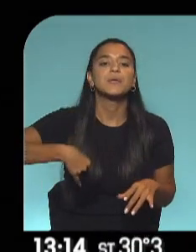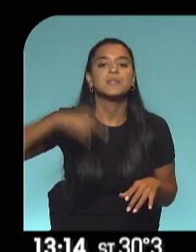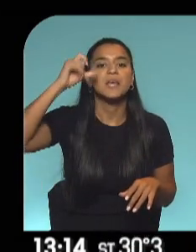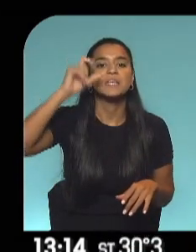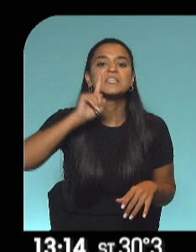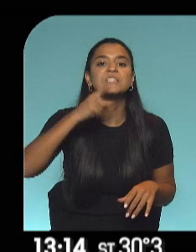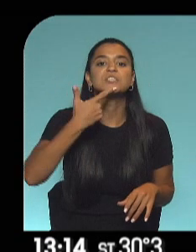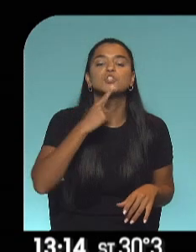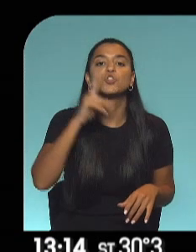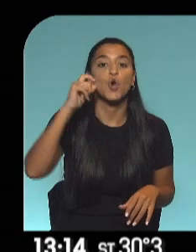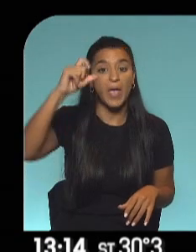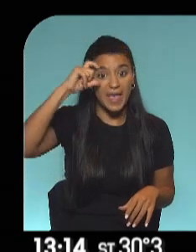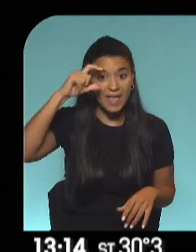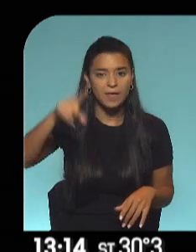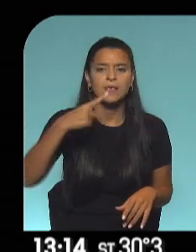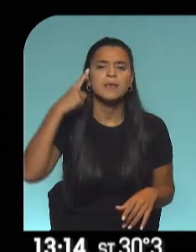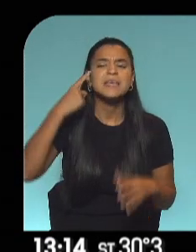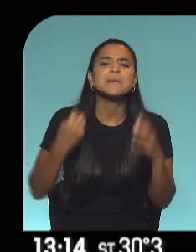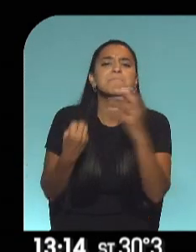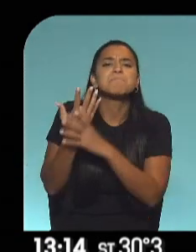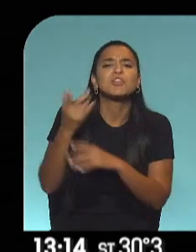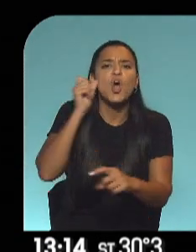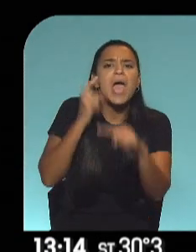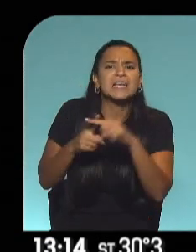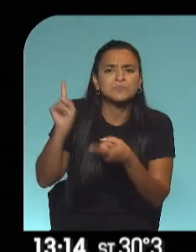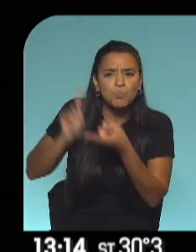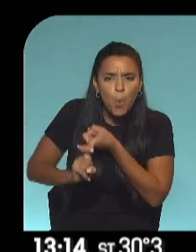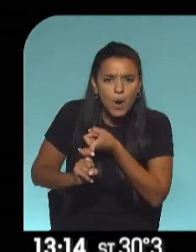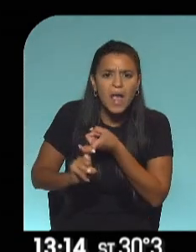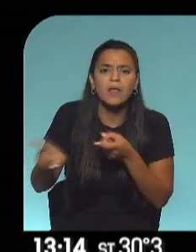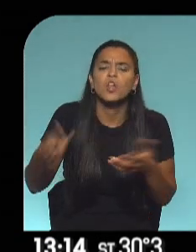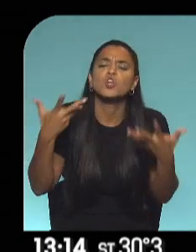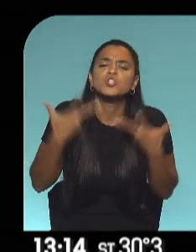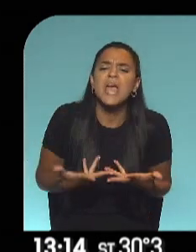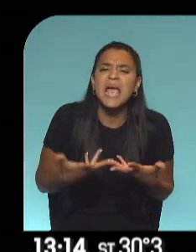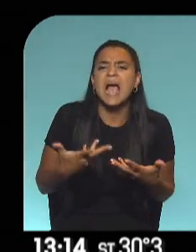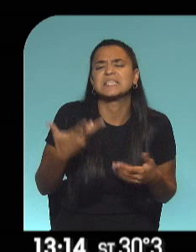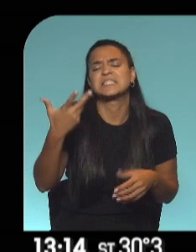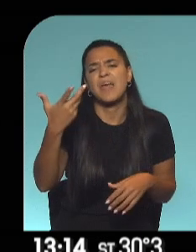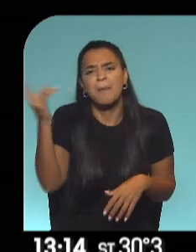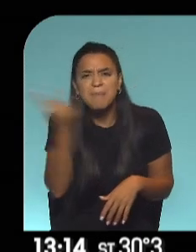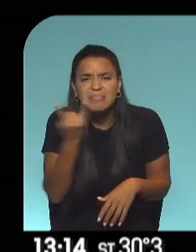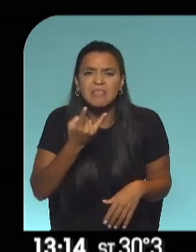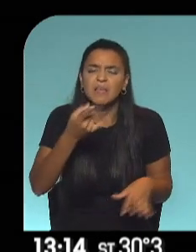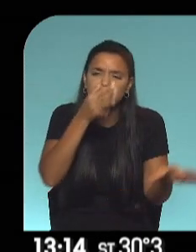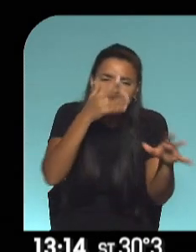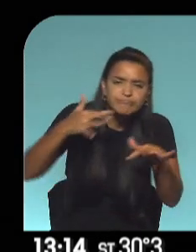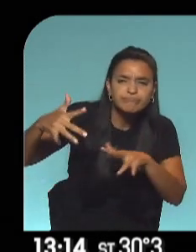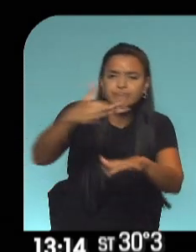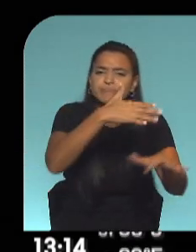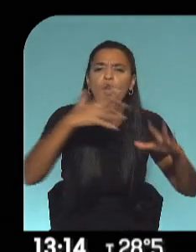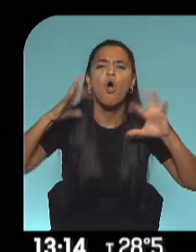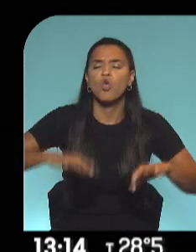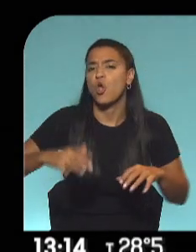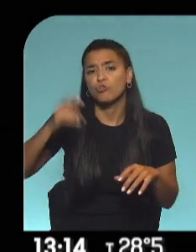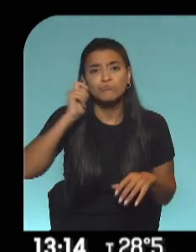es, me inventó una exmujer, dice Jair Bolsonaro. No se cansan de mentir, desinformar, chismosear, esparcir el odio. No